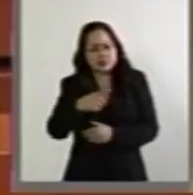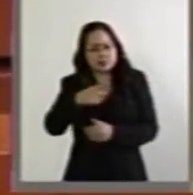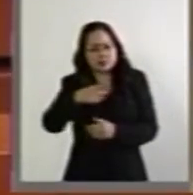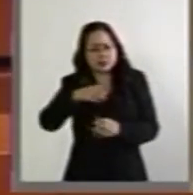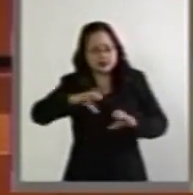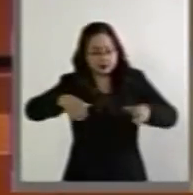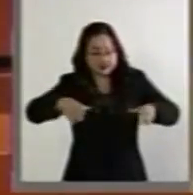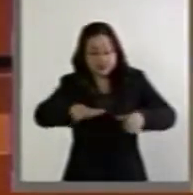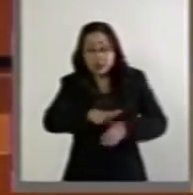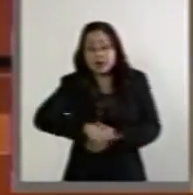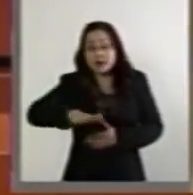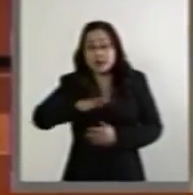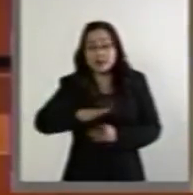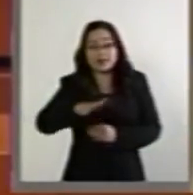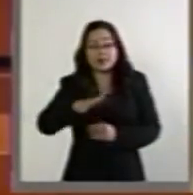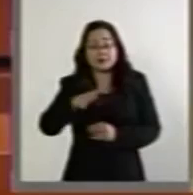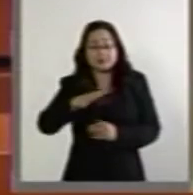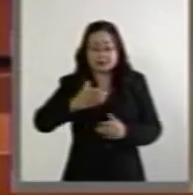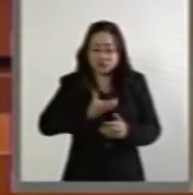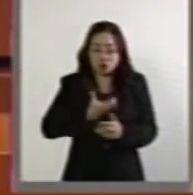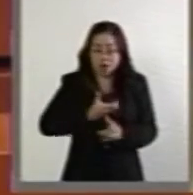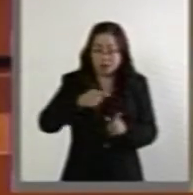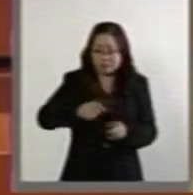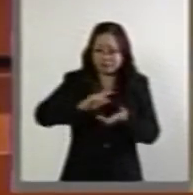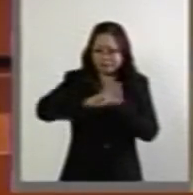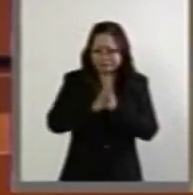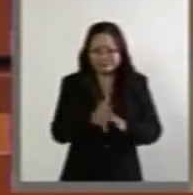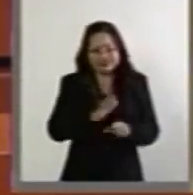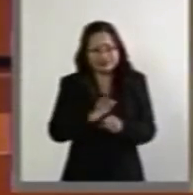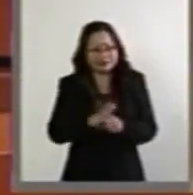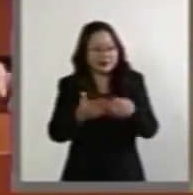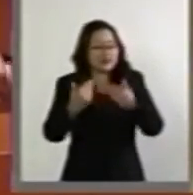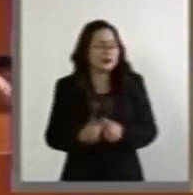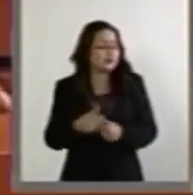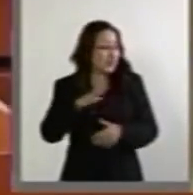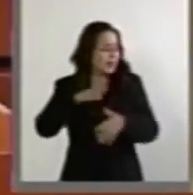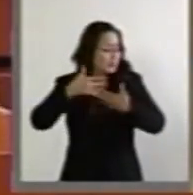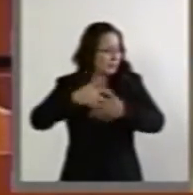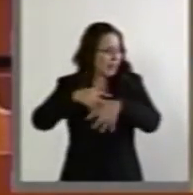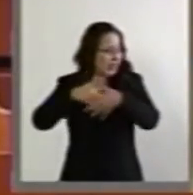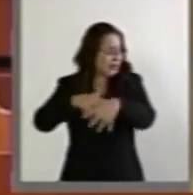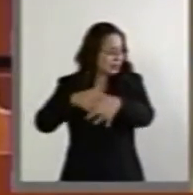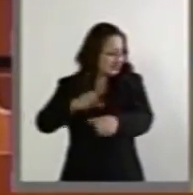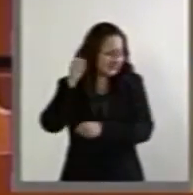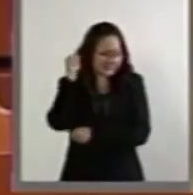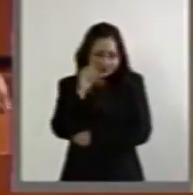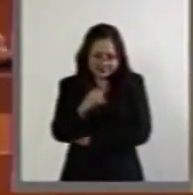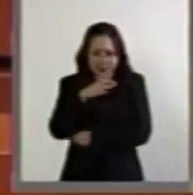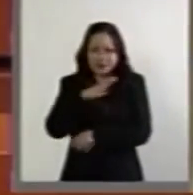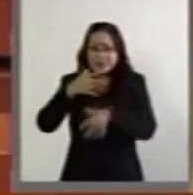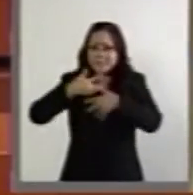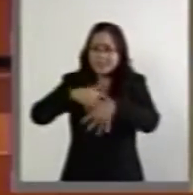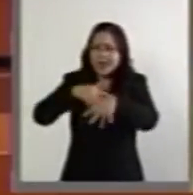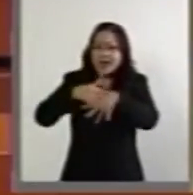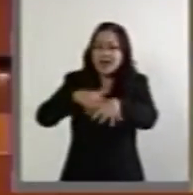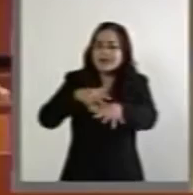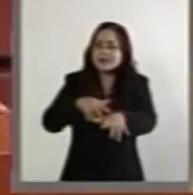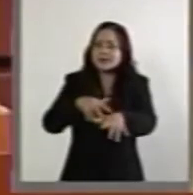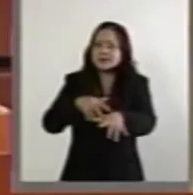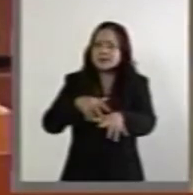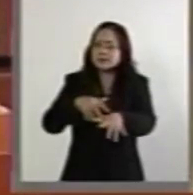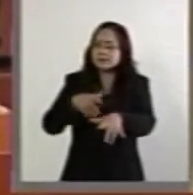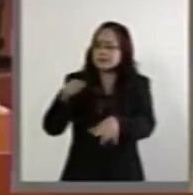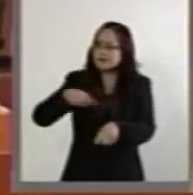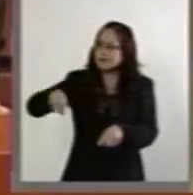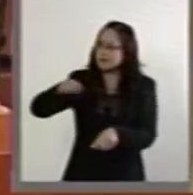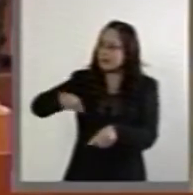es nuestro centro histórico. Hubo una marcha, sí, como se menciona, pero hubo una reacción